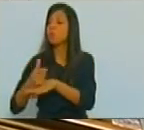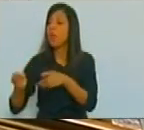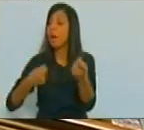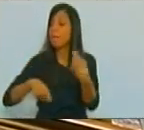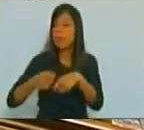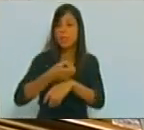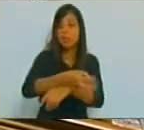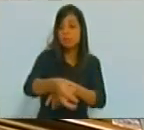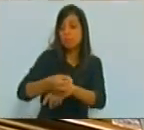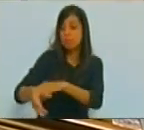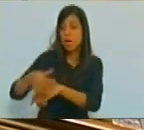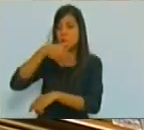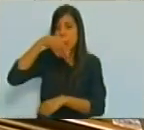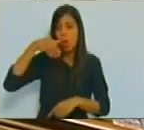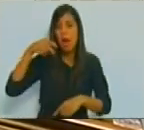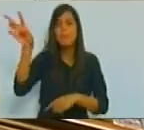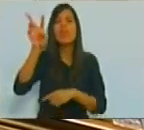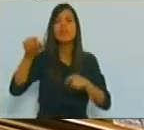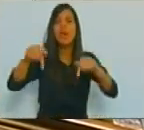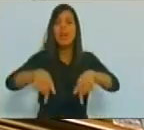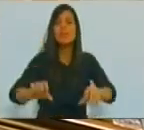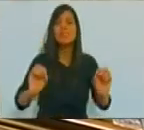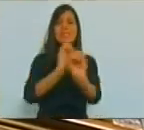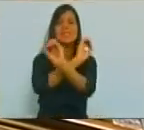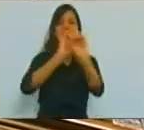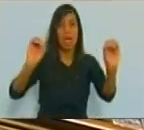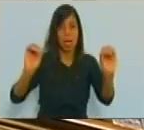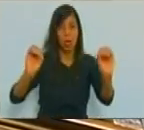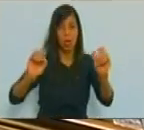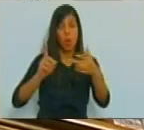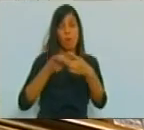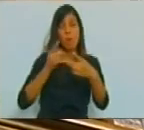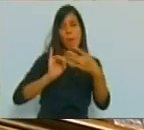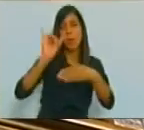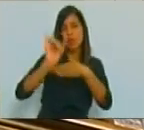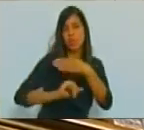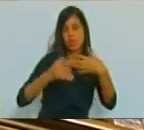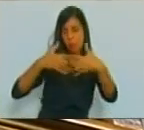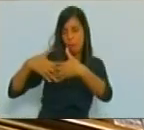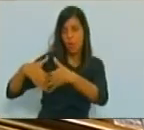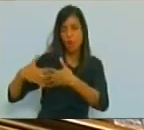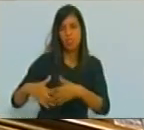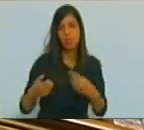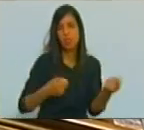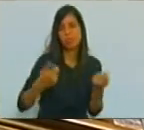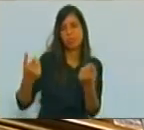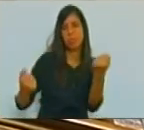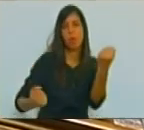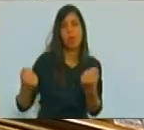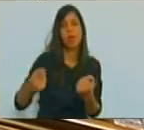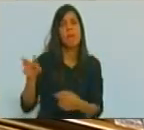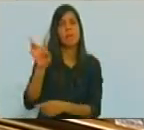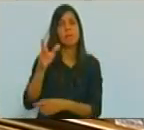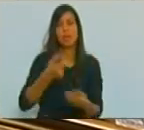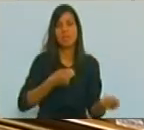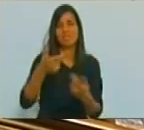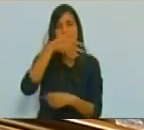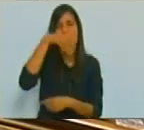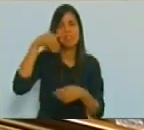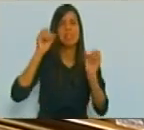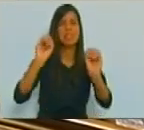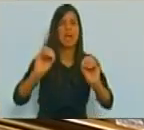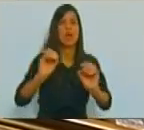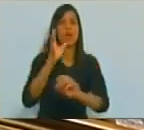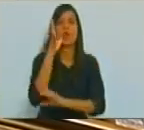tres fases de la droga la producción el procesamiento y el transporte y si somos un país libre de cultivos la